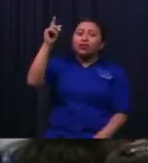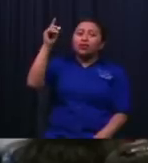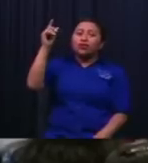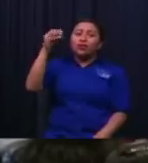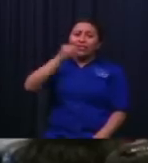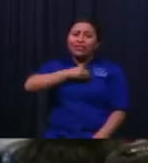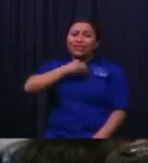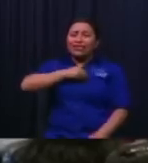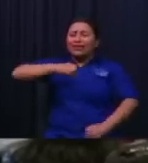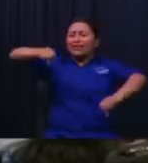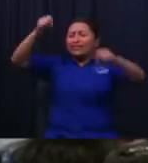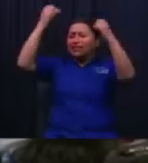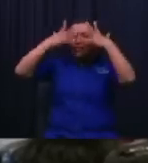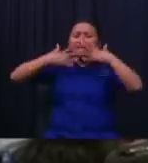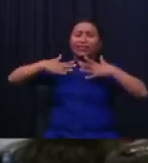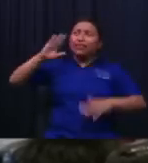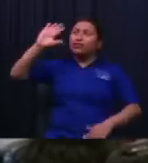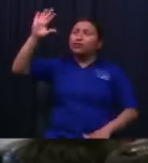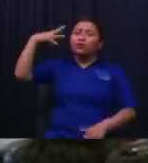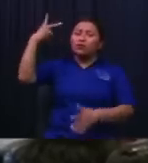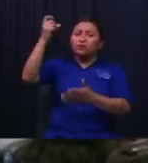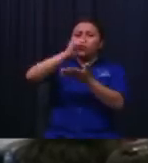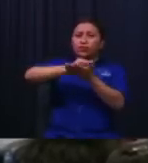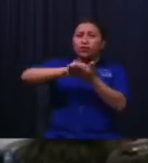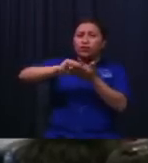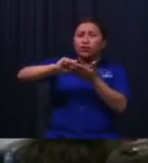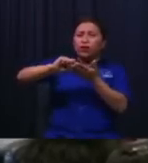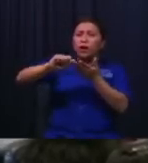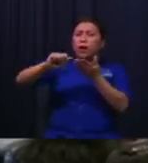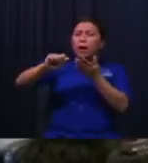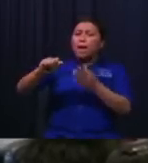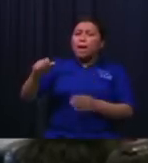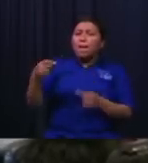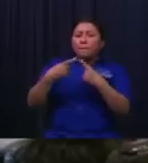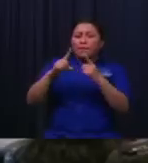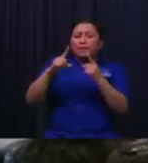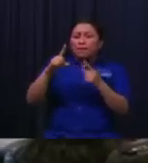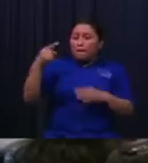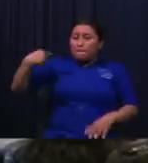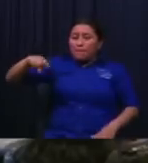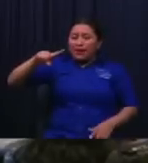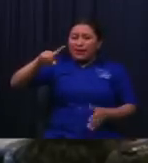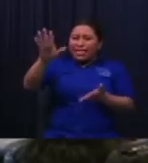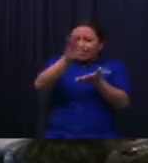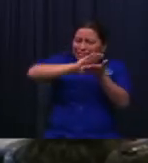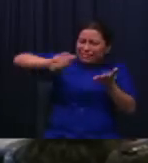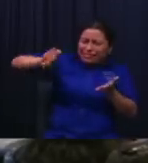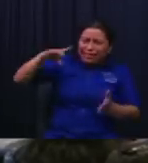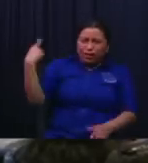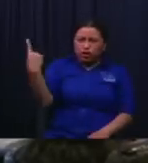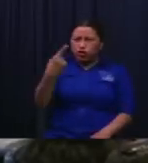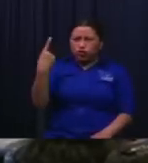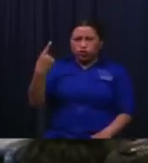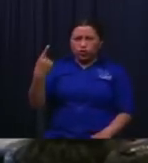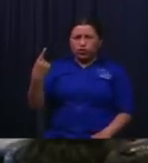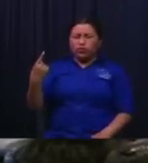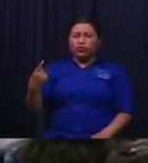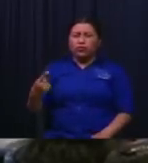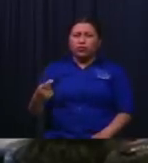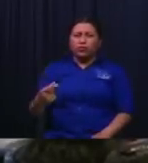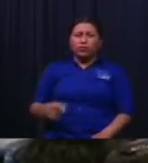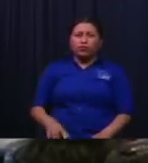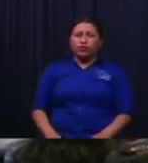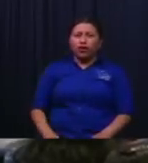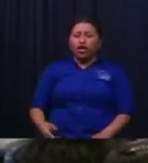Espíritu para que se vaya todo eso, hermano, de nuestra vida. Es que yo así nací, ese es